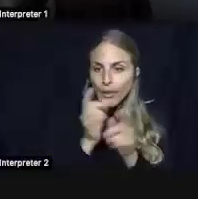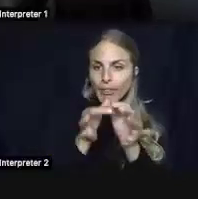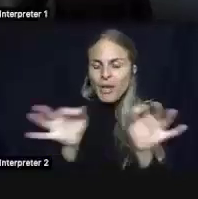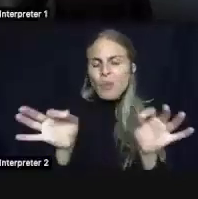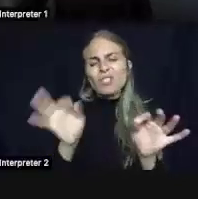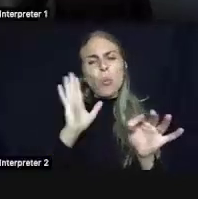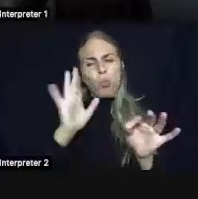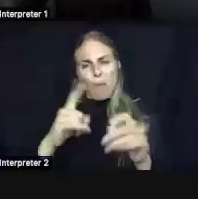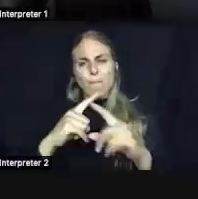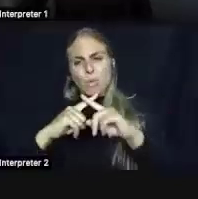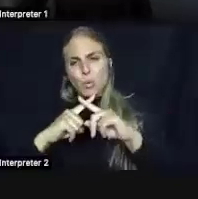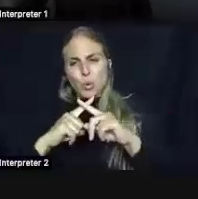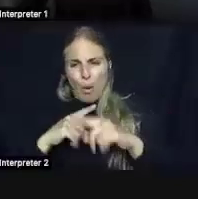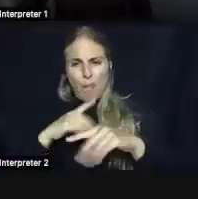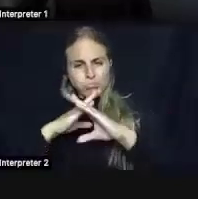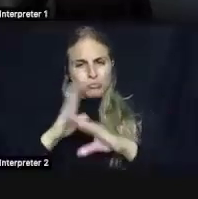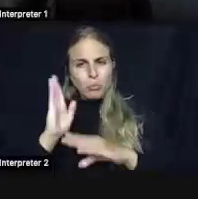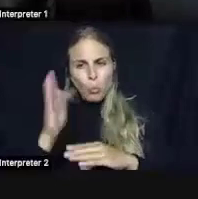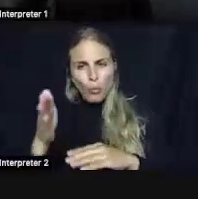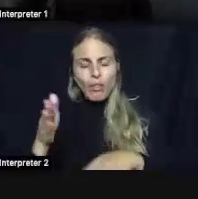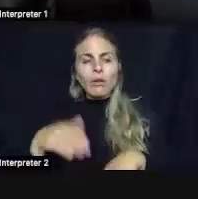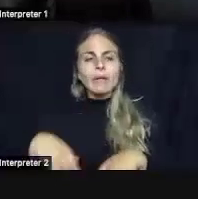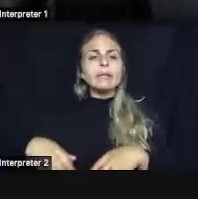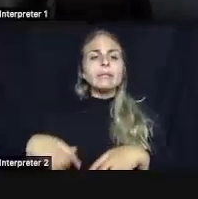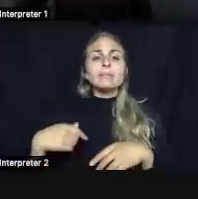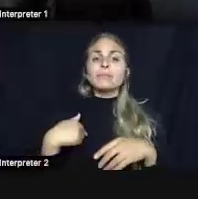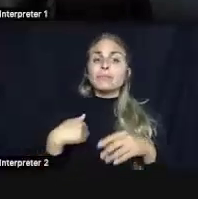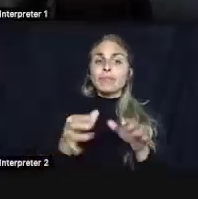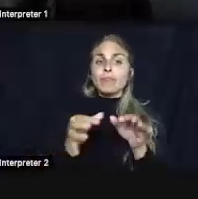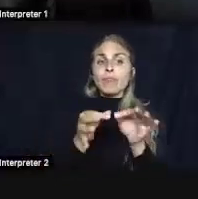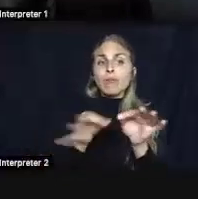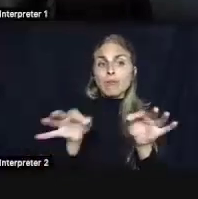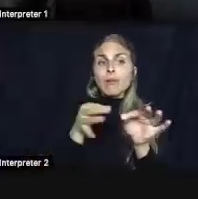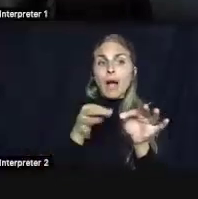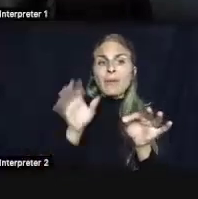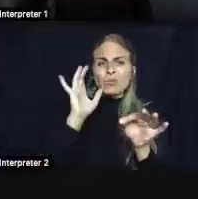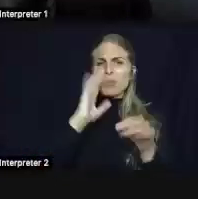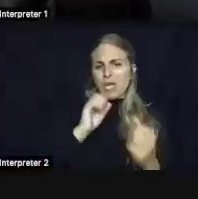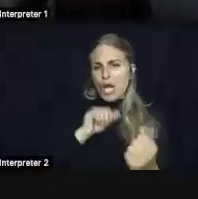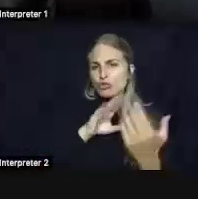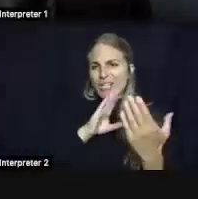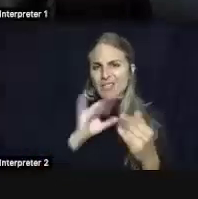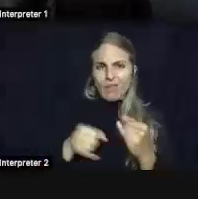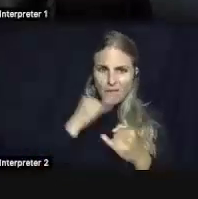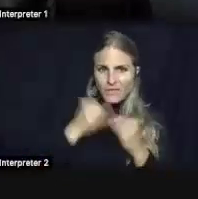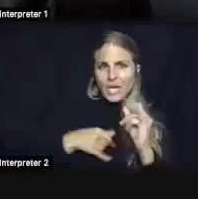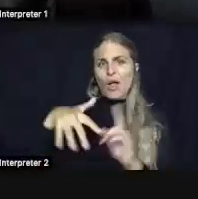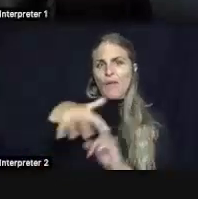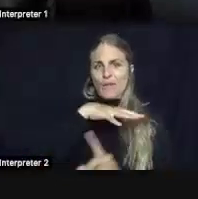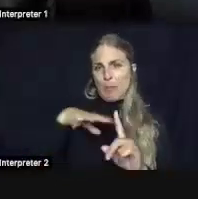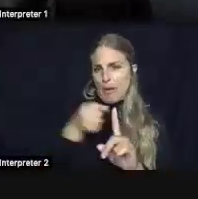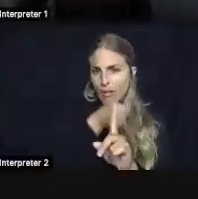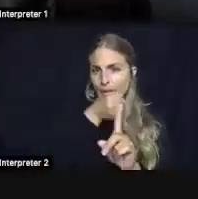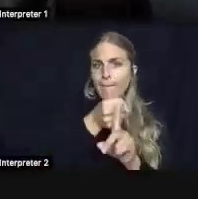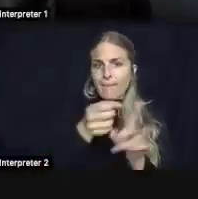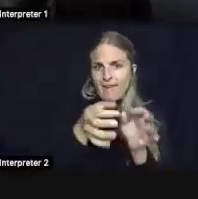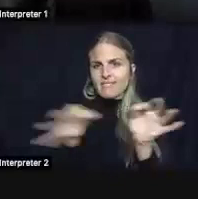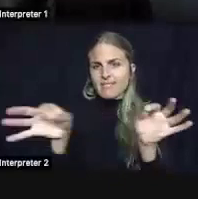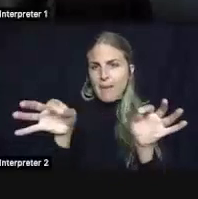lenguaje inapropiado. Los comentarios de fondo se responderán en la declaración final de impacto ambiental.